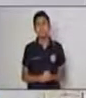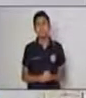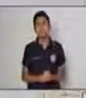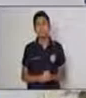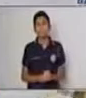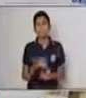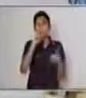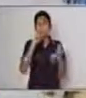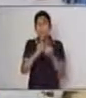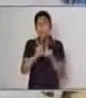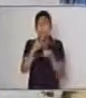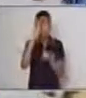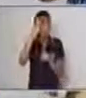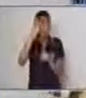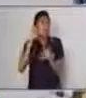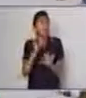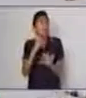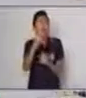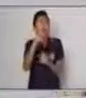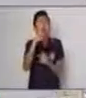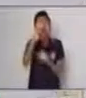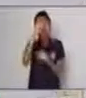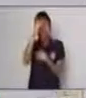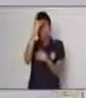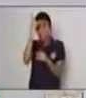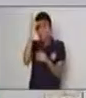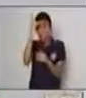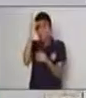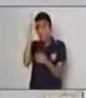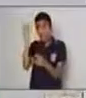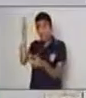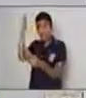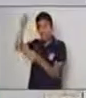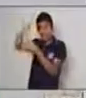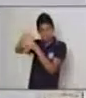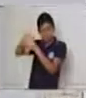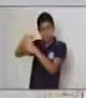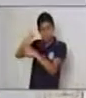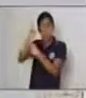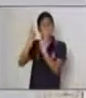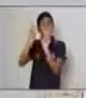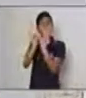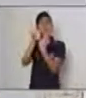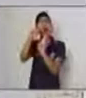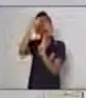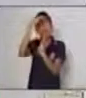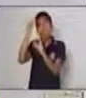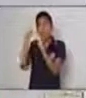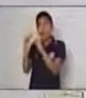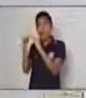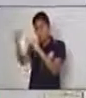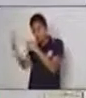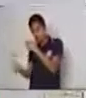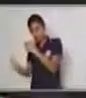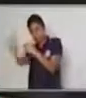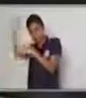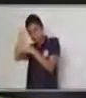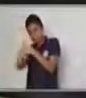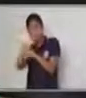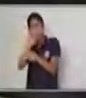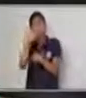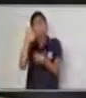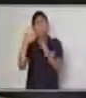Ten presente guardar todos tus trabajos y ejercicios en tu portafolio Aprendo en Casa. Trata de repasar